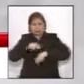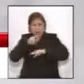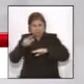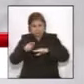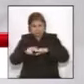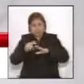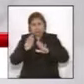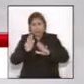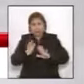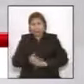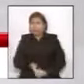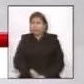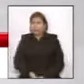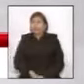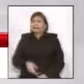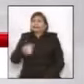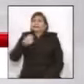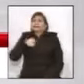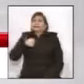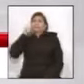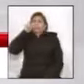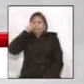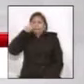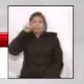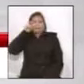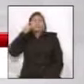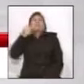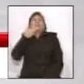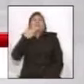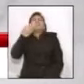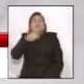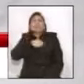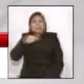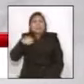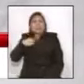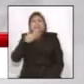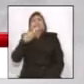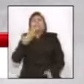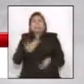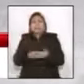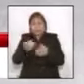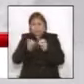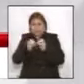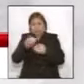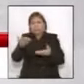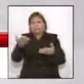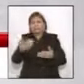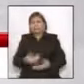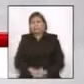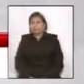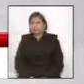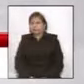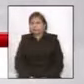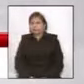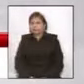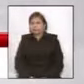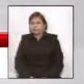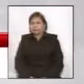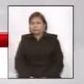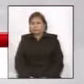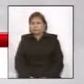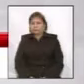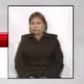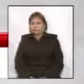familia normal. O sea, ahora resulta que el ministro le ha pedido. O sea, ¿y quién le va a pedir al ministro? Vamos a aclarar. Sí. Bueno, por eso.